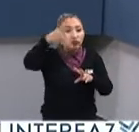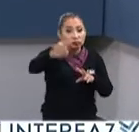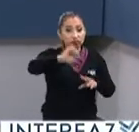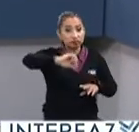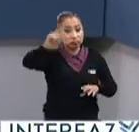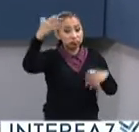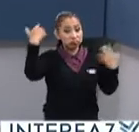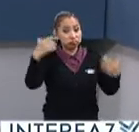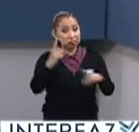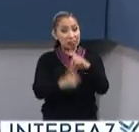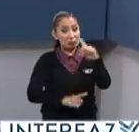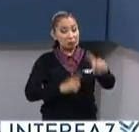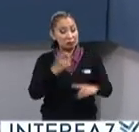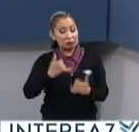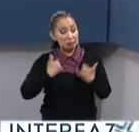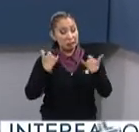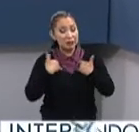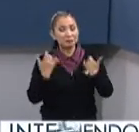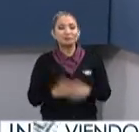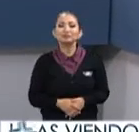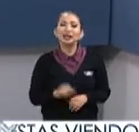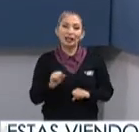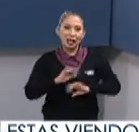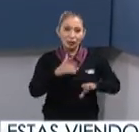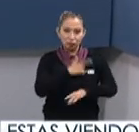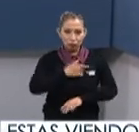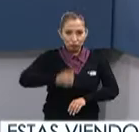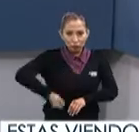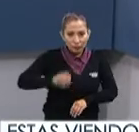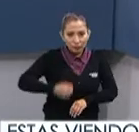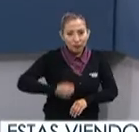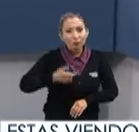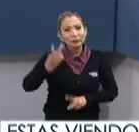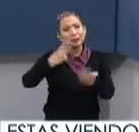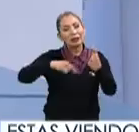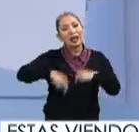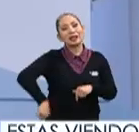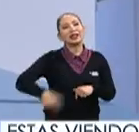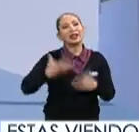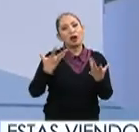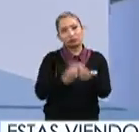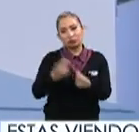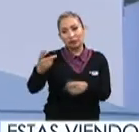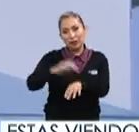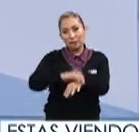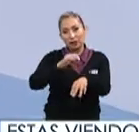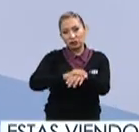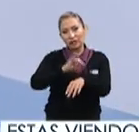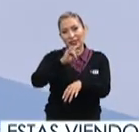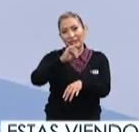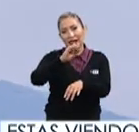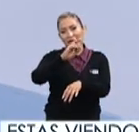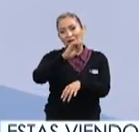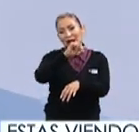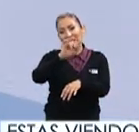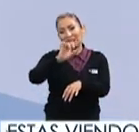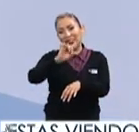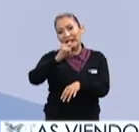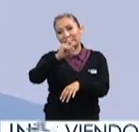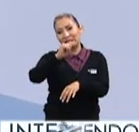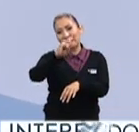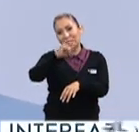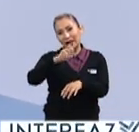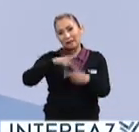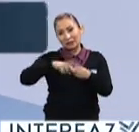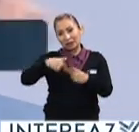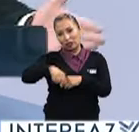futuros grandes deportistas mexicanos. Así es, Omar, qué gusto saludarte, un placer estar aquí contigo, con nuestros amigos de Interfaz, de Televisión Educativa,